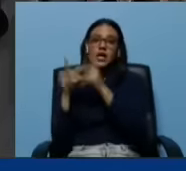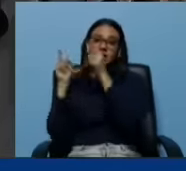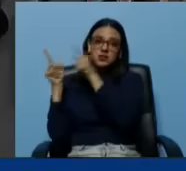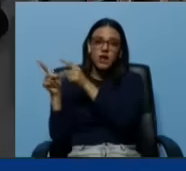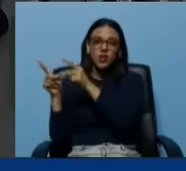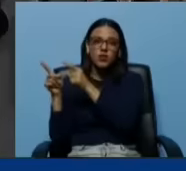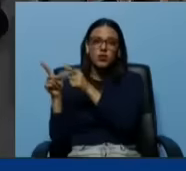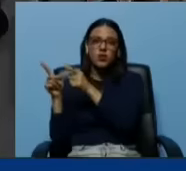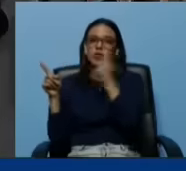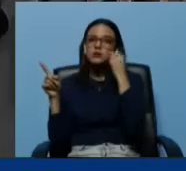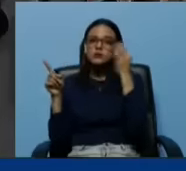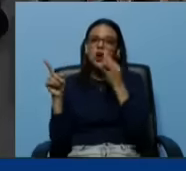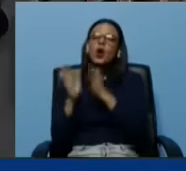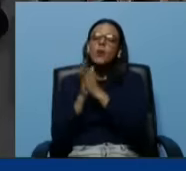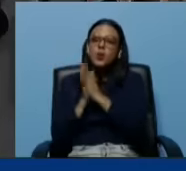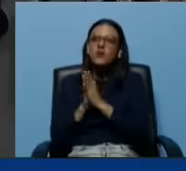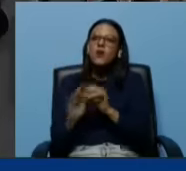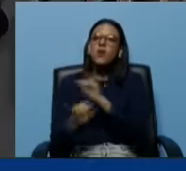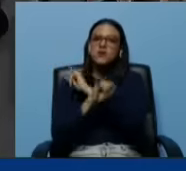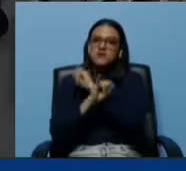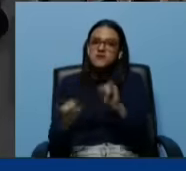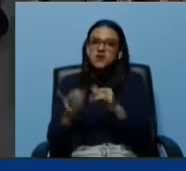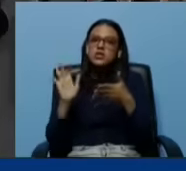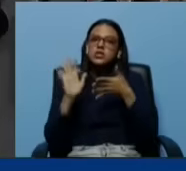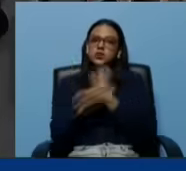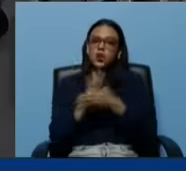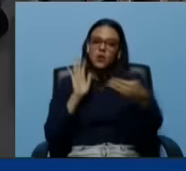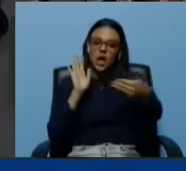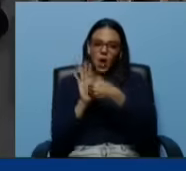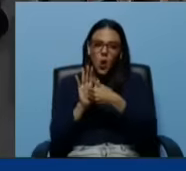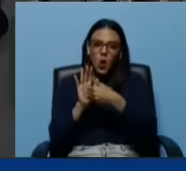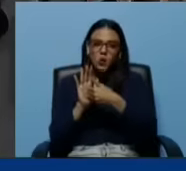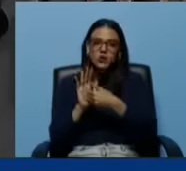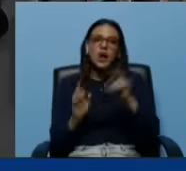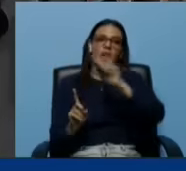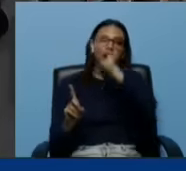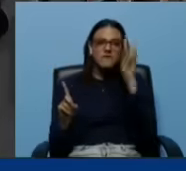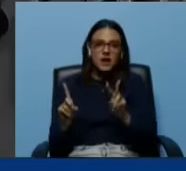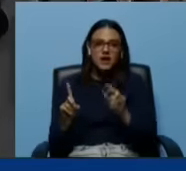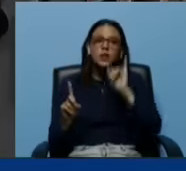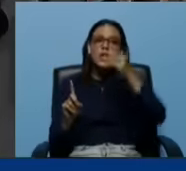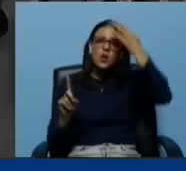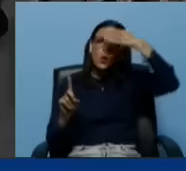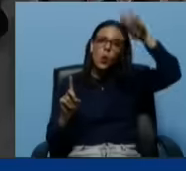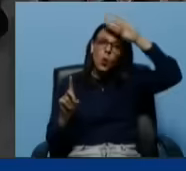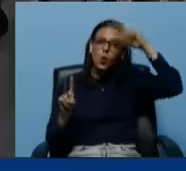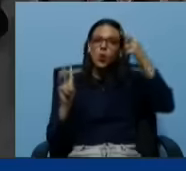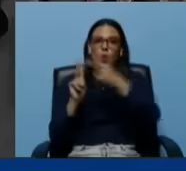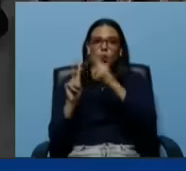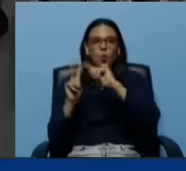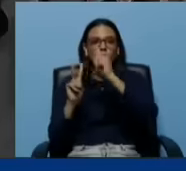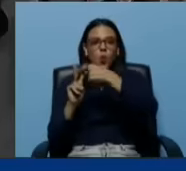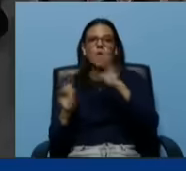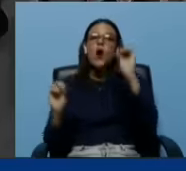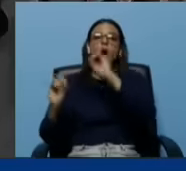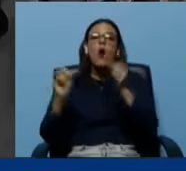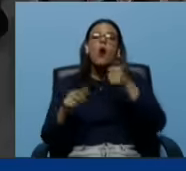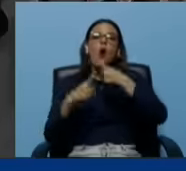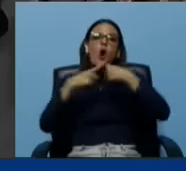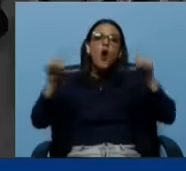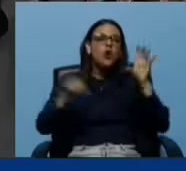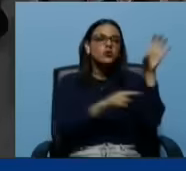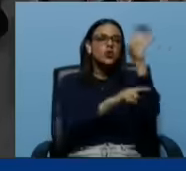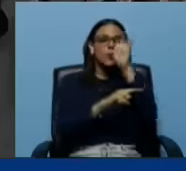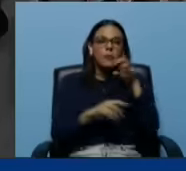estadounidenses a que cesen la hostilidad en contra de Venezuela y Cuba o cualquier otro país